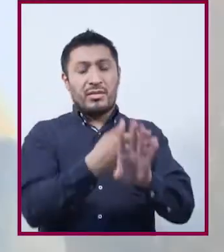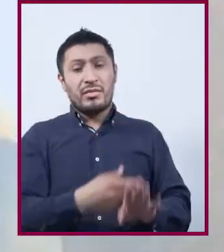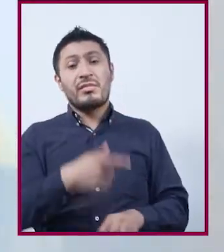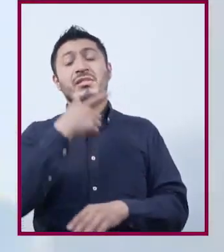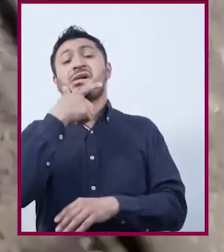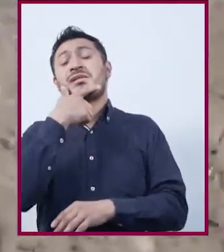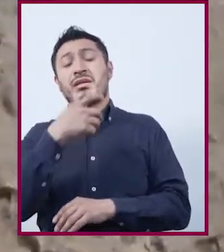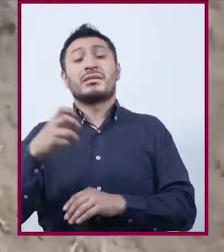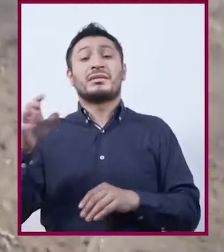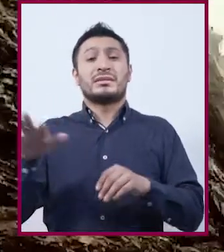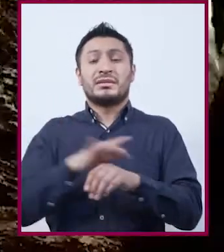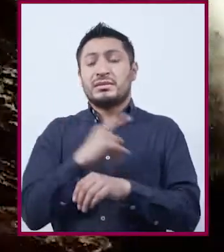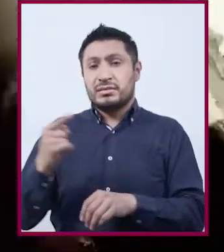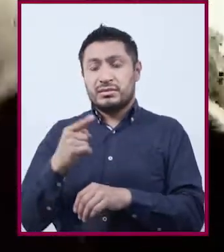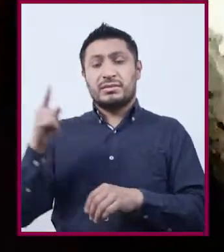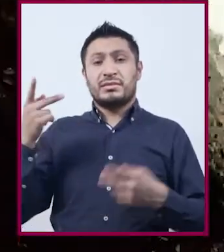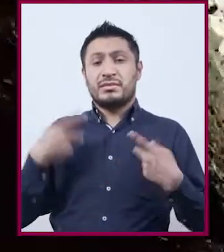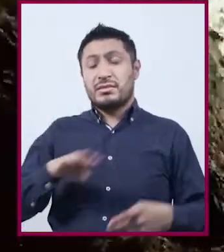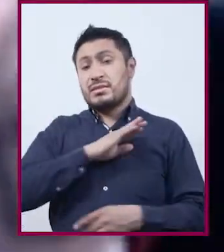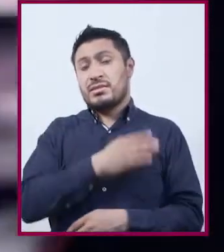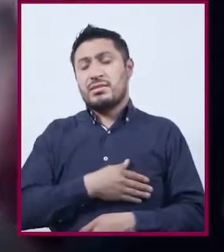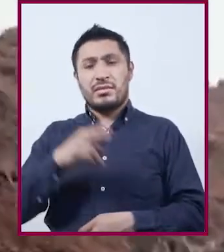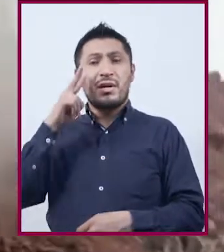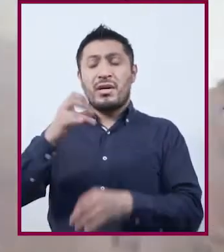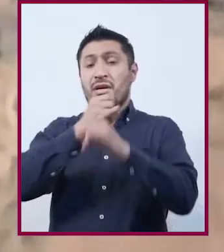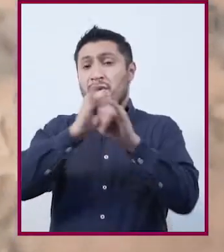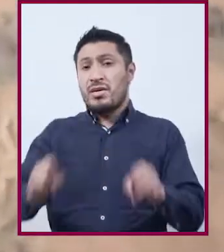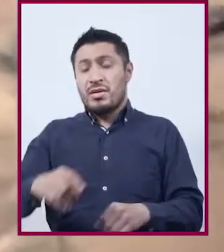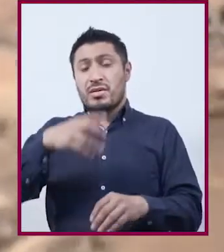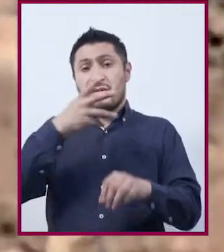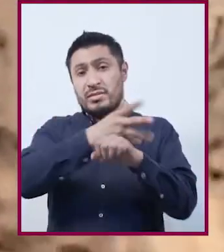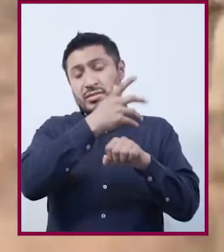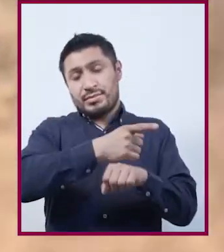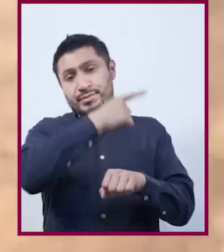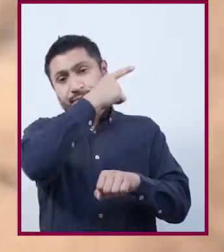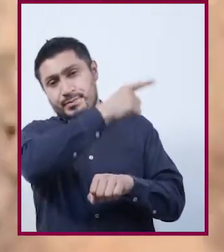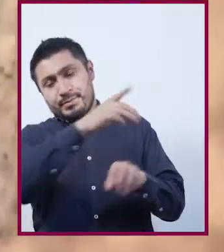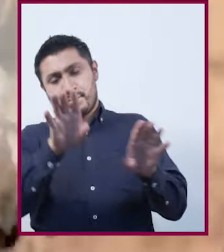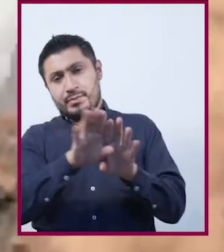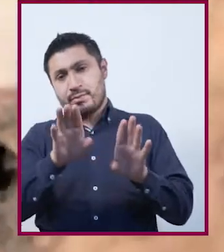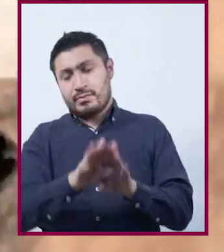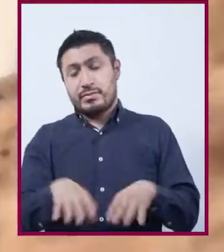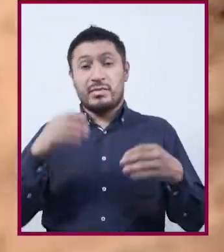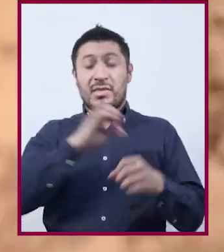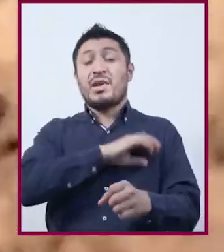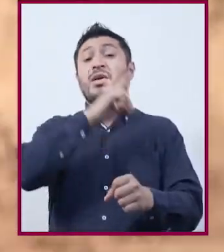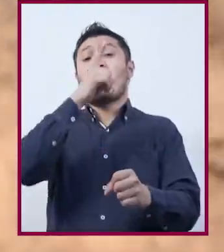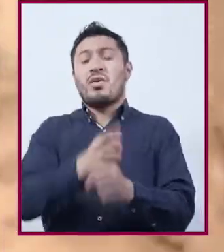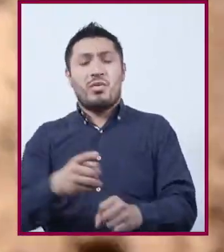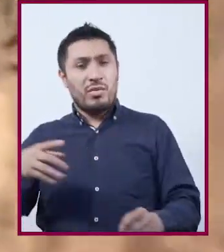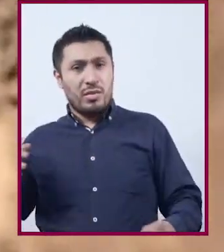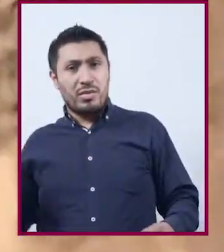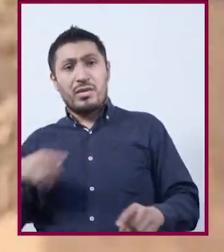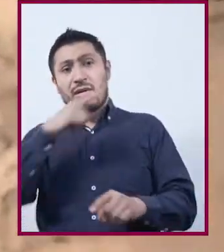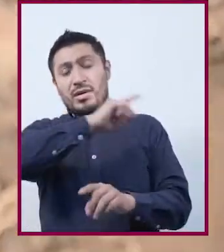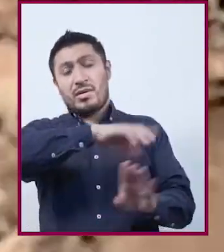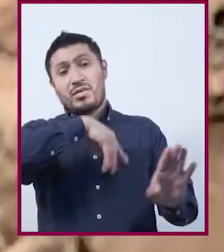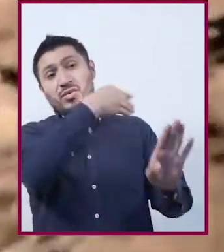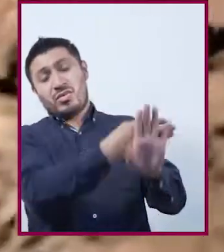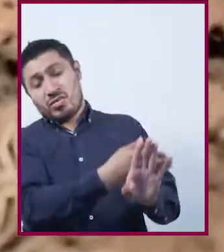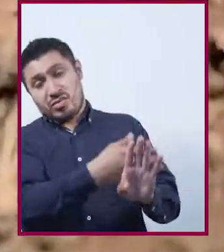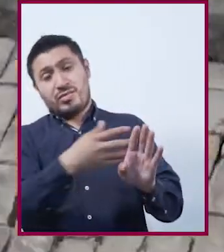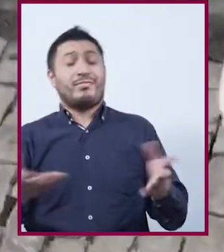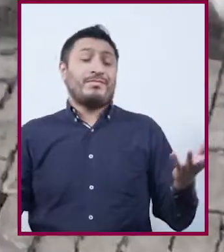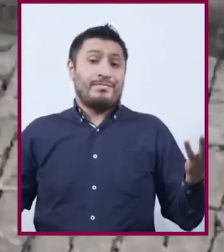se enfrentaba contra el británico, pues los españoles veían en la independencia de los estadounidenses una oportunidad